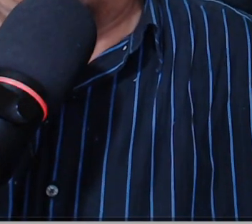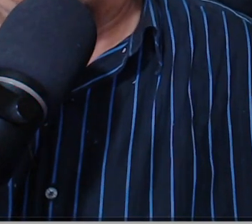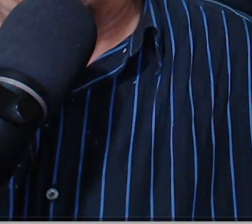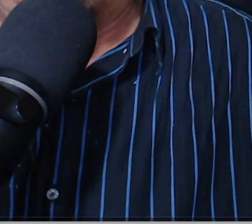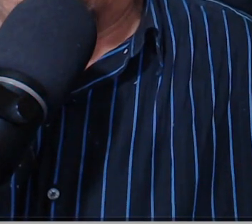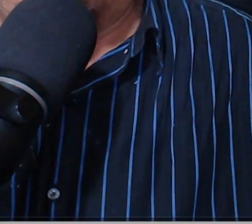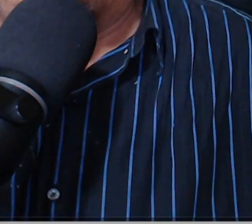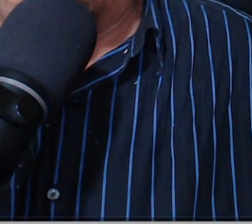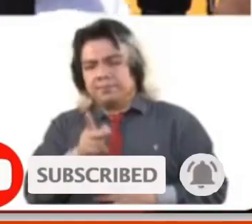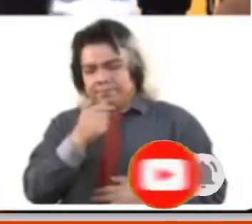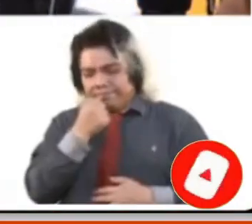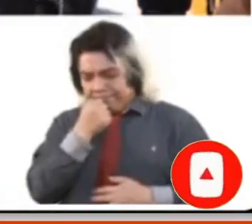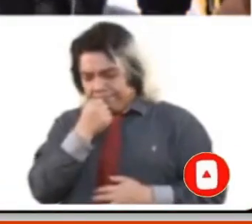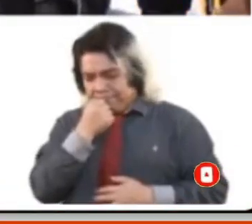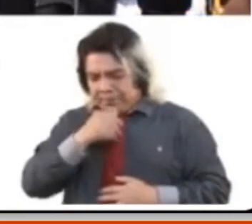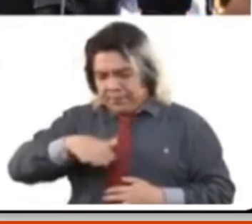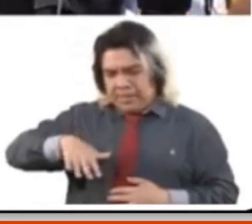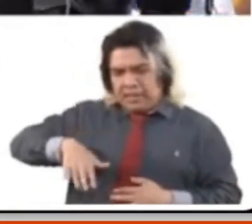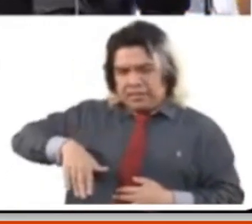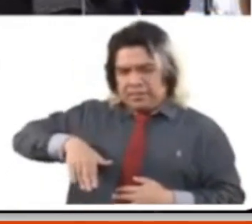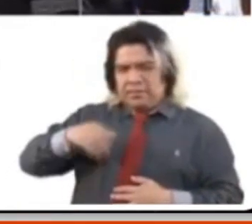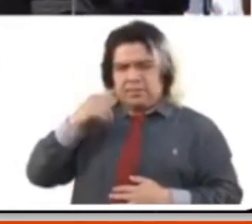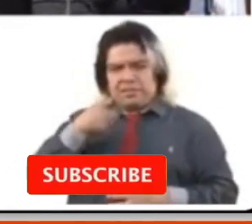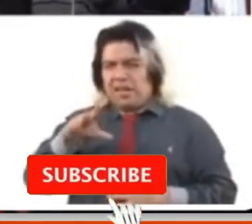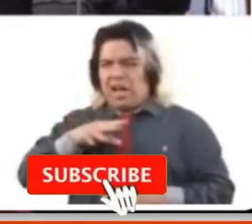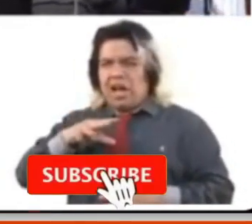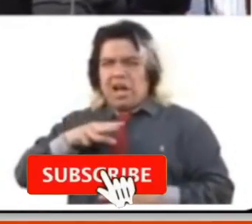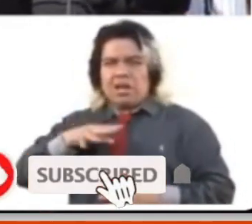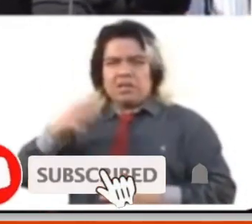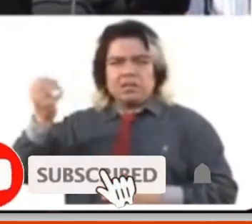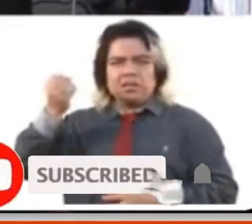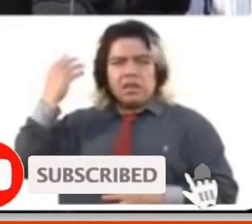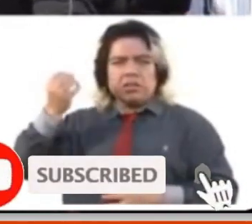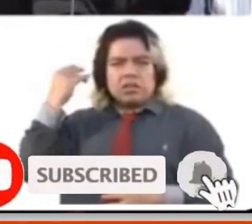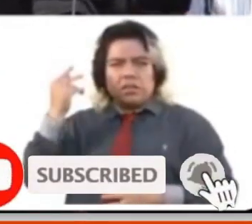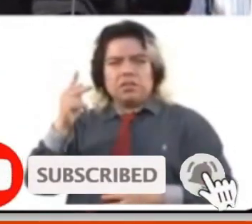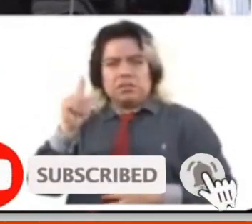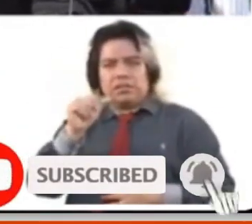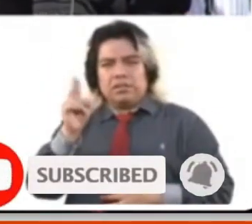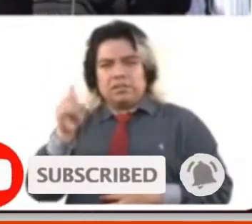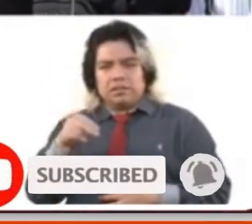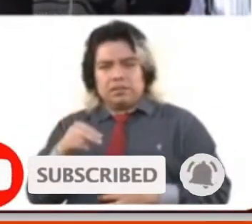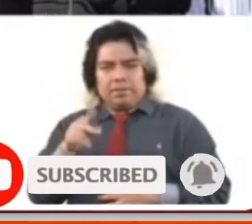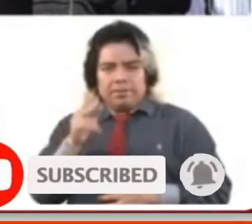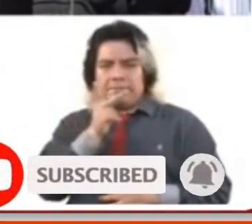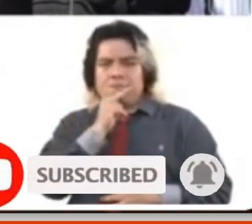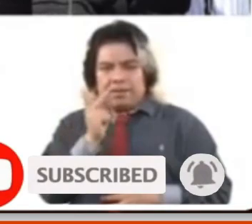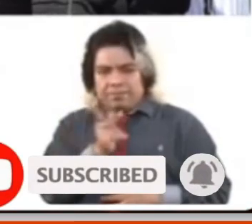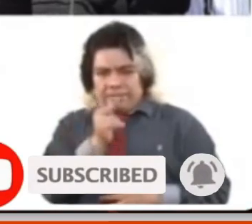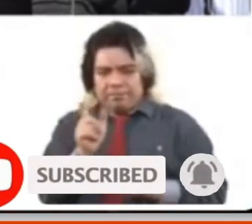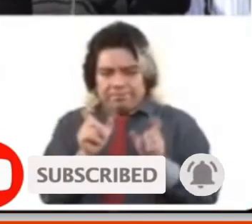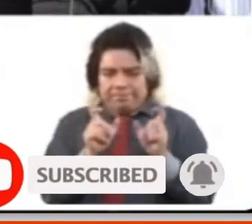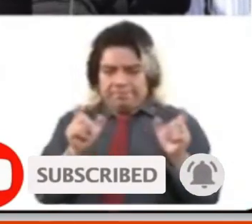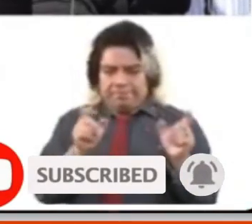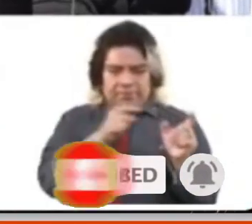video. Hace un momento acaba de ver una conferencia de prensa del PAN. Bueno, voy a dividir la pregunta en dos vertientes. Uno,